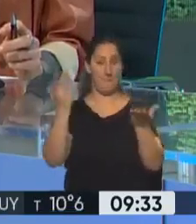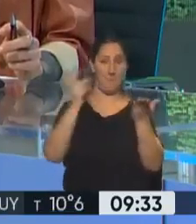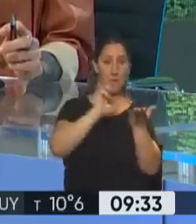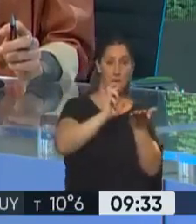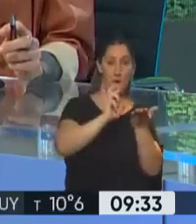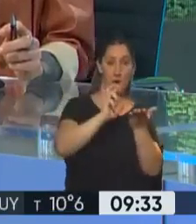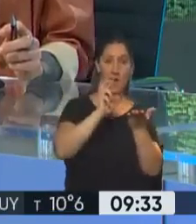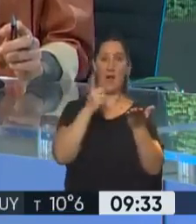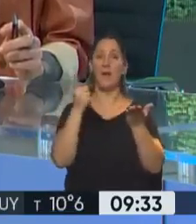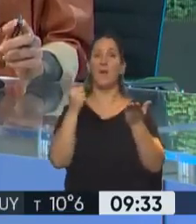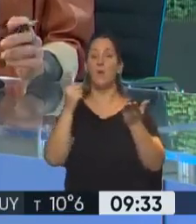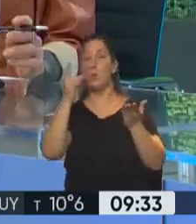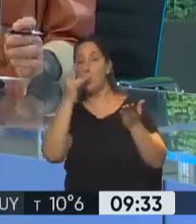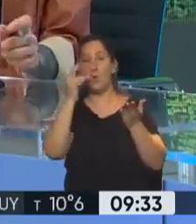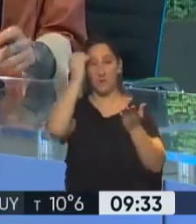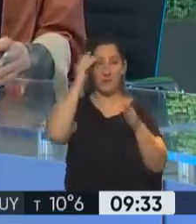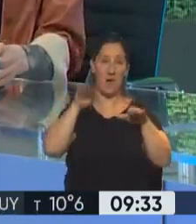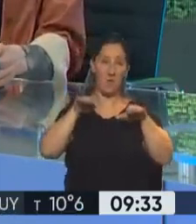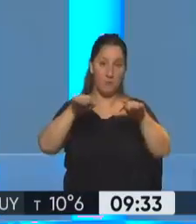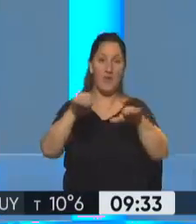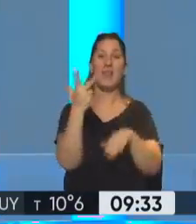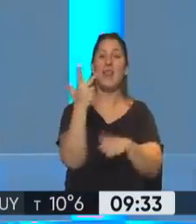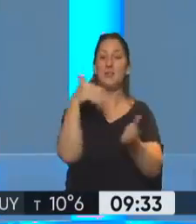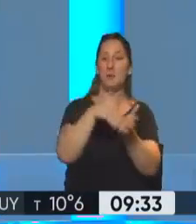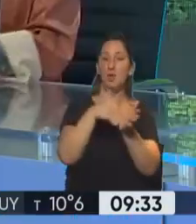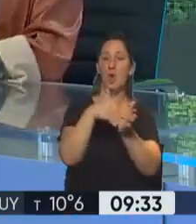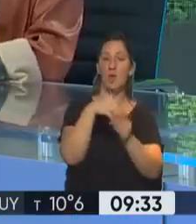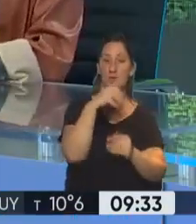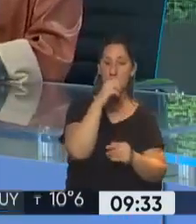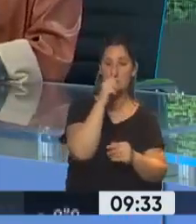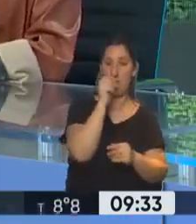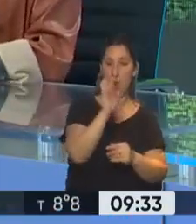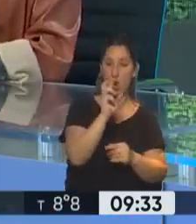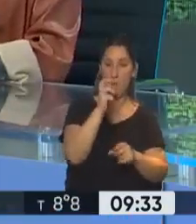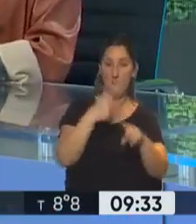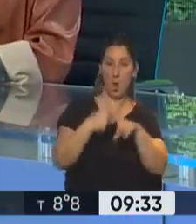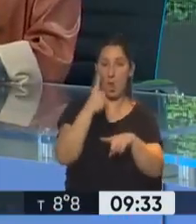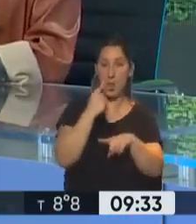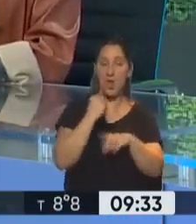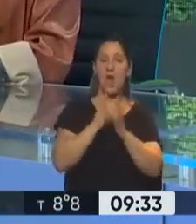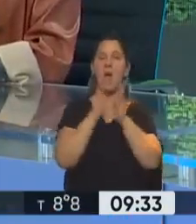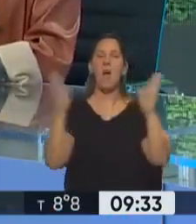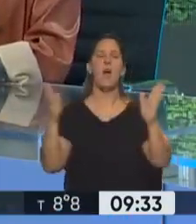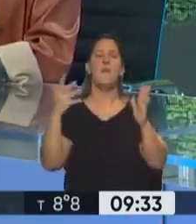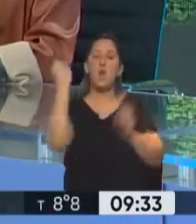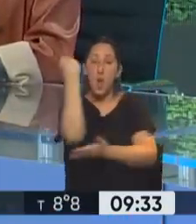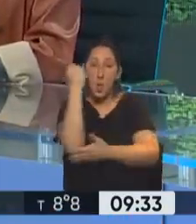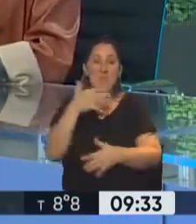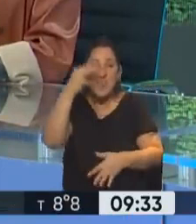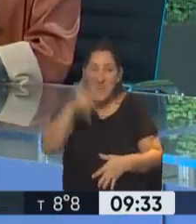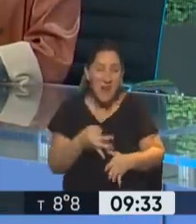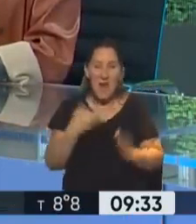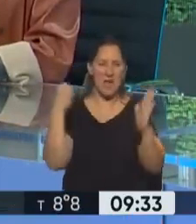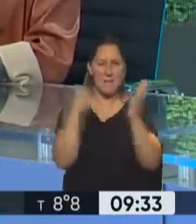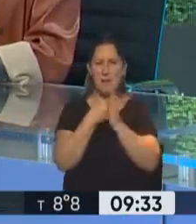es un mercado de tres millones de billetes estadounidenses por día tiene un impacto en la economía real mucho